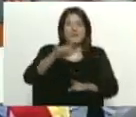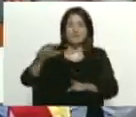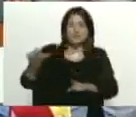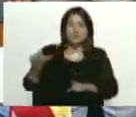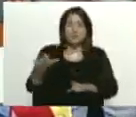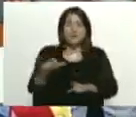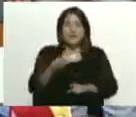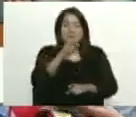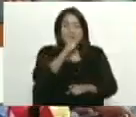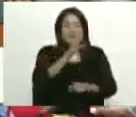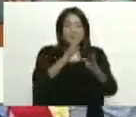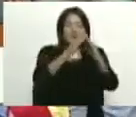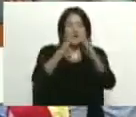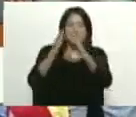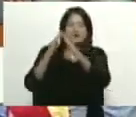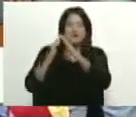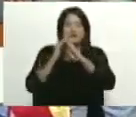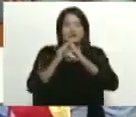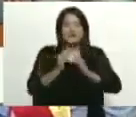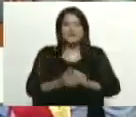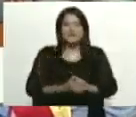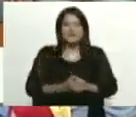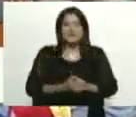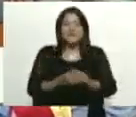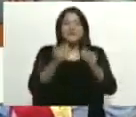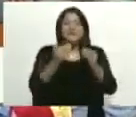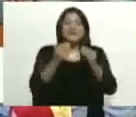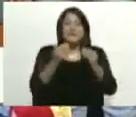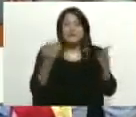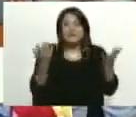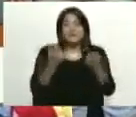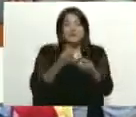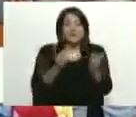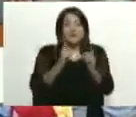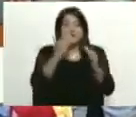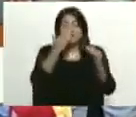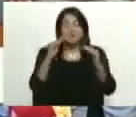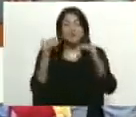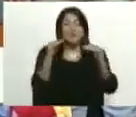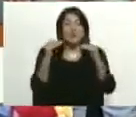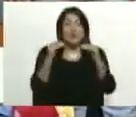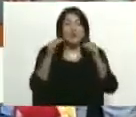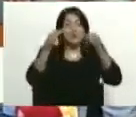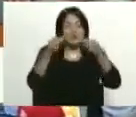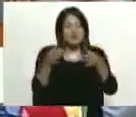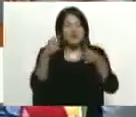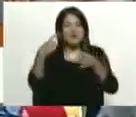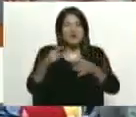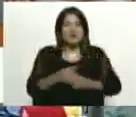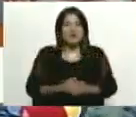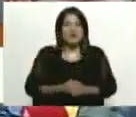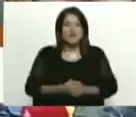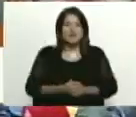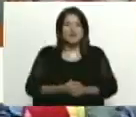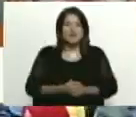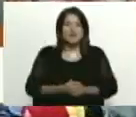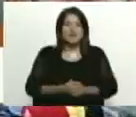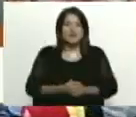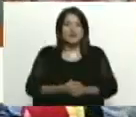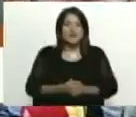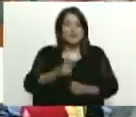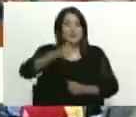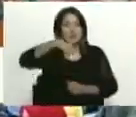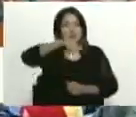Pero ustedes tienen moral para tocar todas las puertas de su calle, de su comunidad, de su Veche. Porque ustedes están ahí